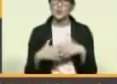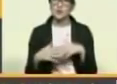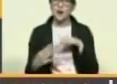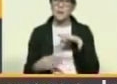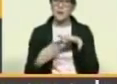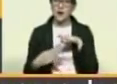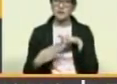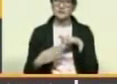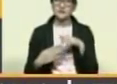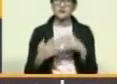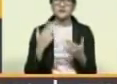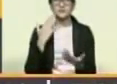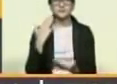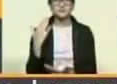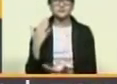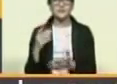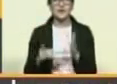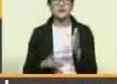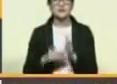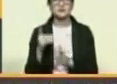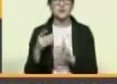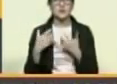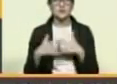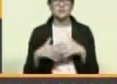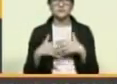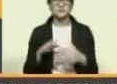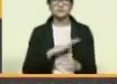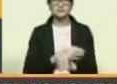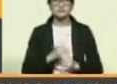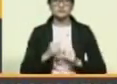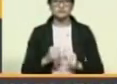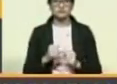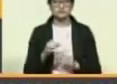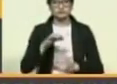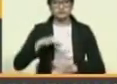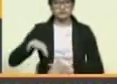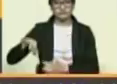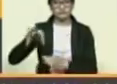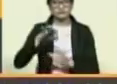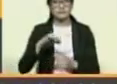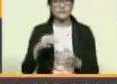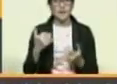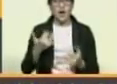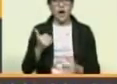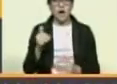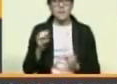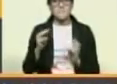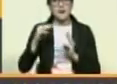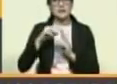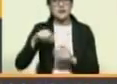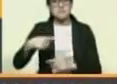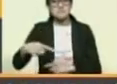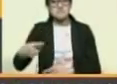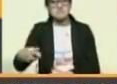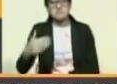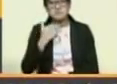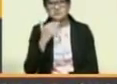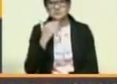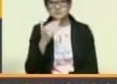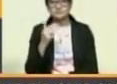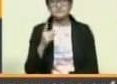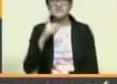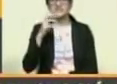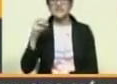aguas abajo y para el desarrollo de la potencialidad agrícola. Tenemos una meta en los próximos meses, lograr